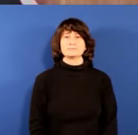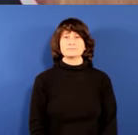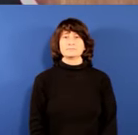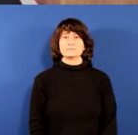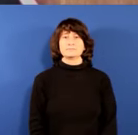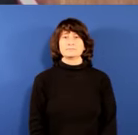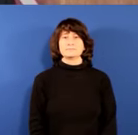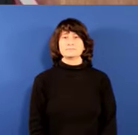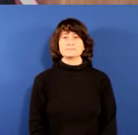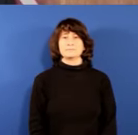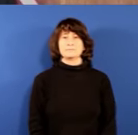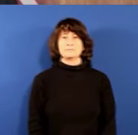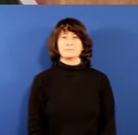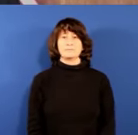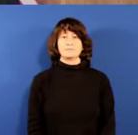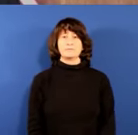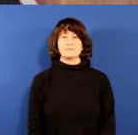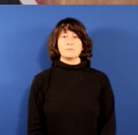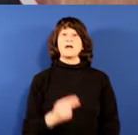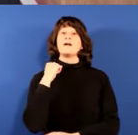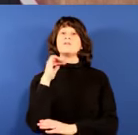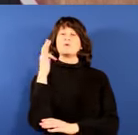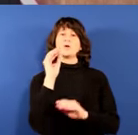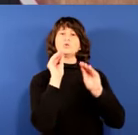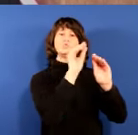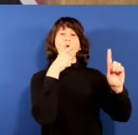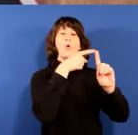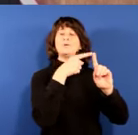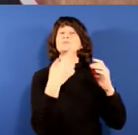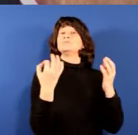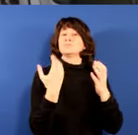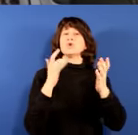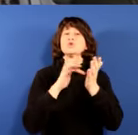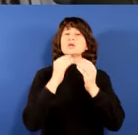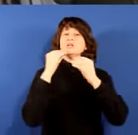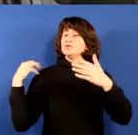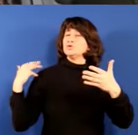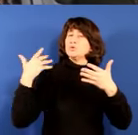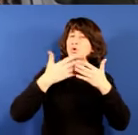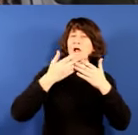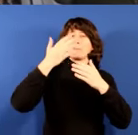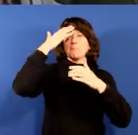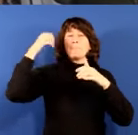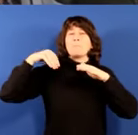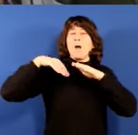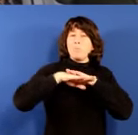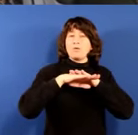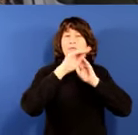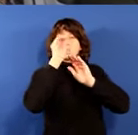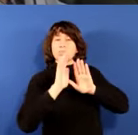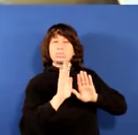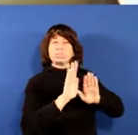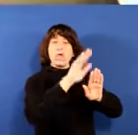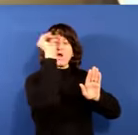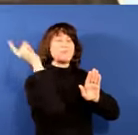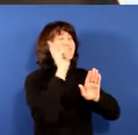audiovisuales y debatido al calor de una llama que no se quiere apagar como símbolo de la recuperación de la memoria histórica. Destacar que en el marco